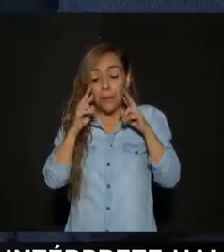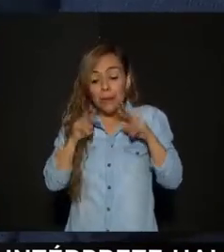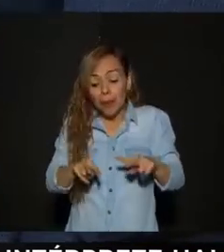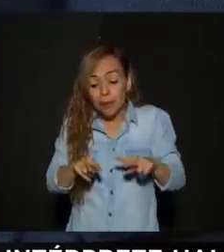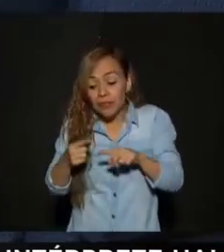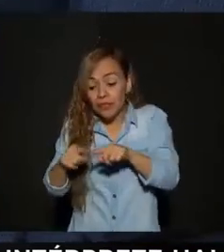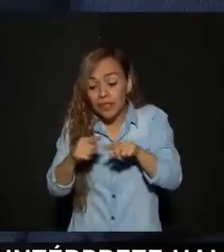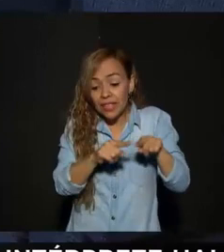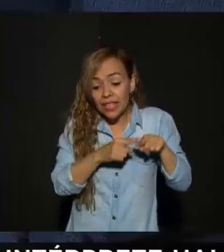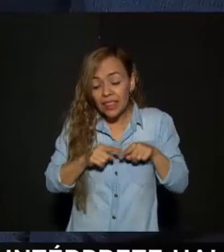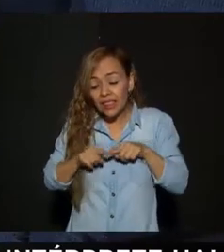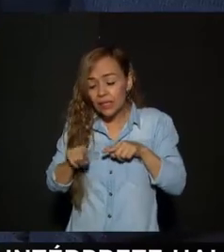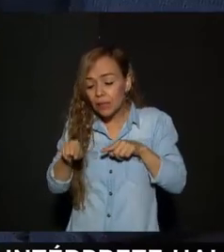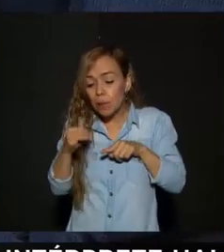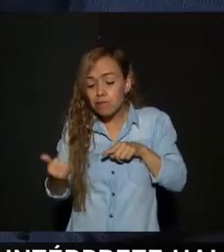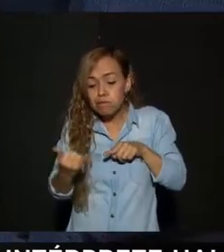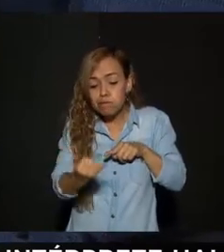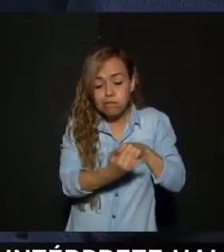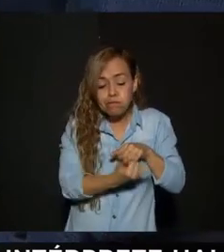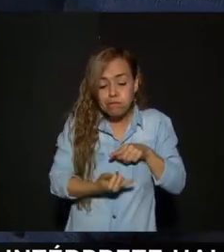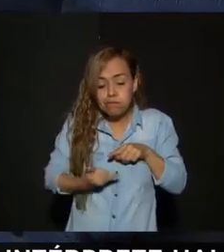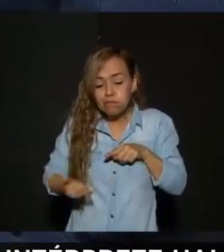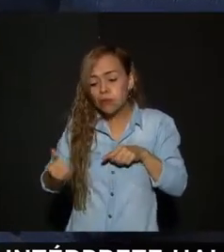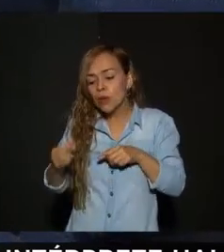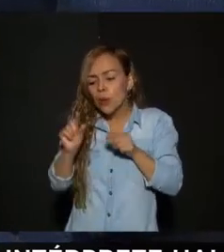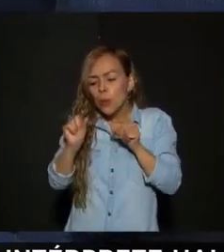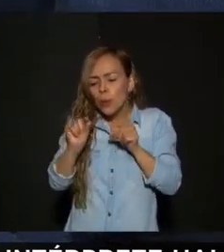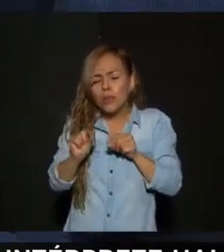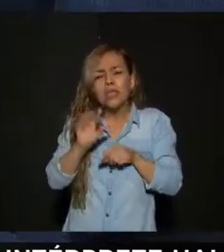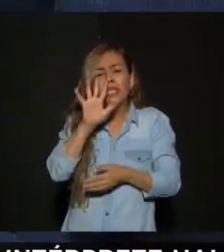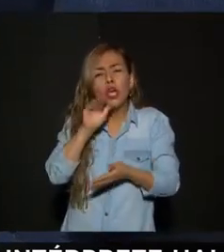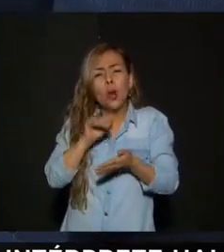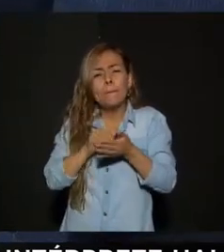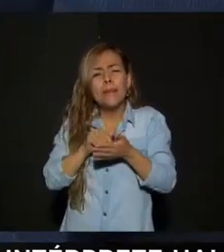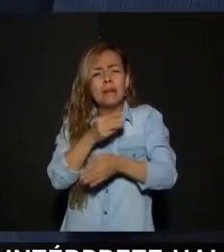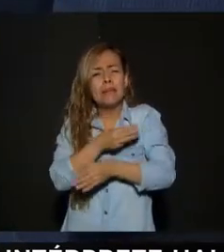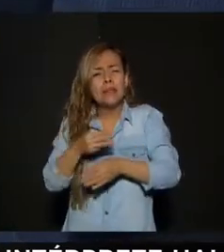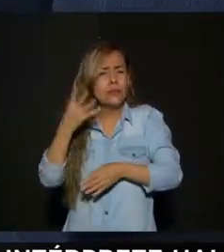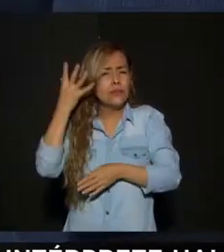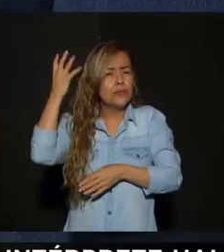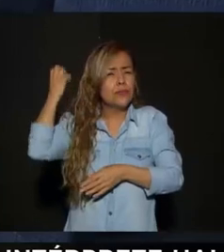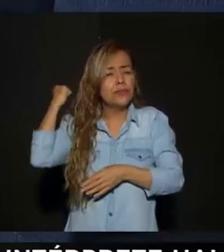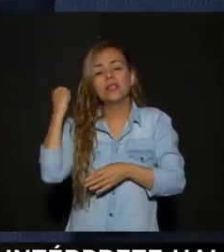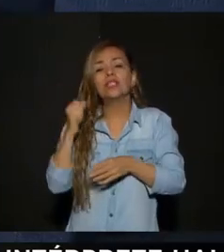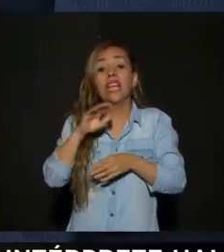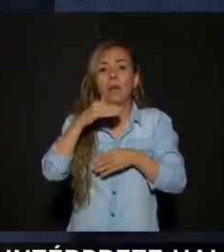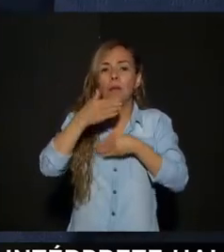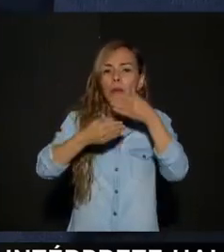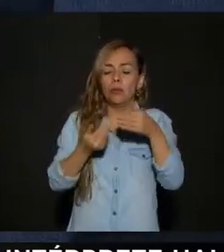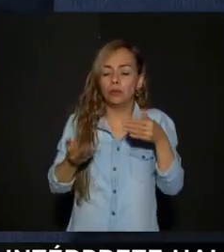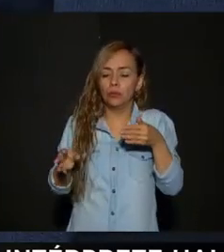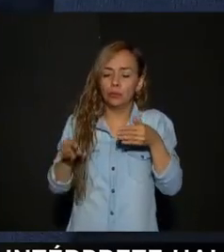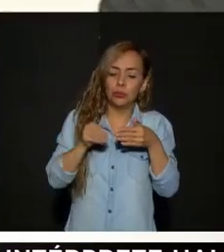planetesimales que estaban ahí en esa nube de gas y de polvo hace 5,000 millones de años. Los primeros se empezaron a unir con